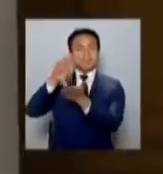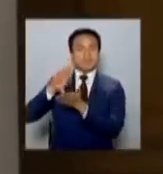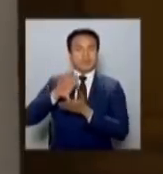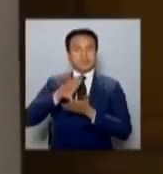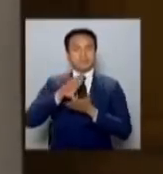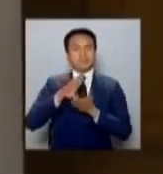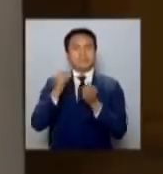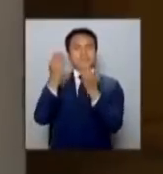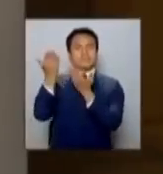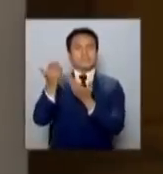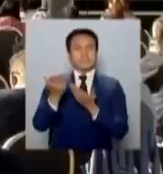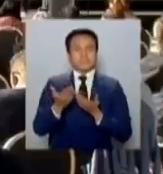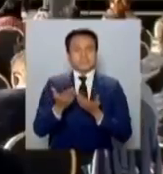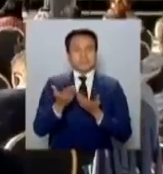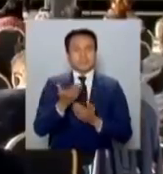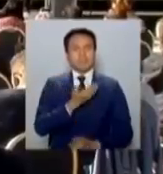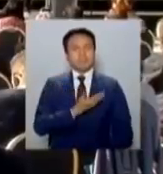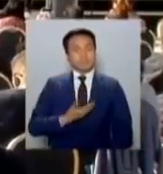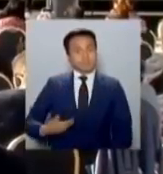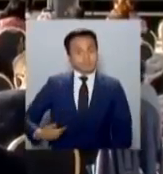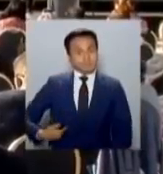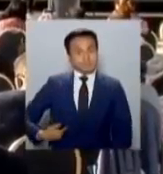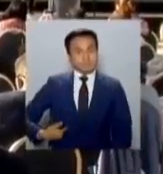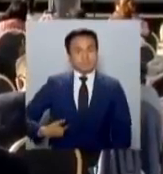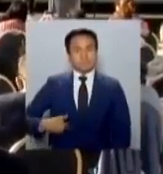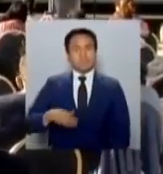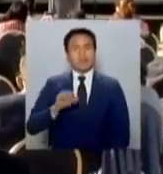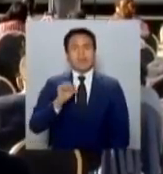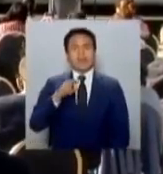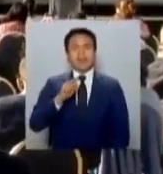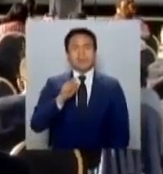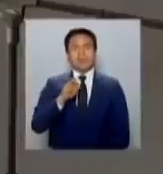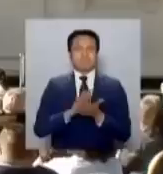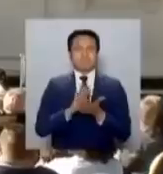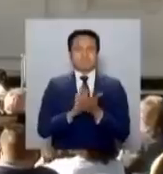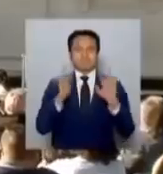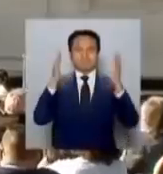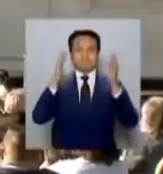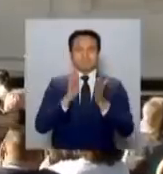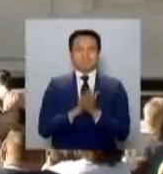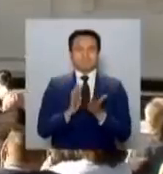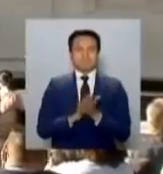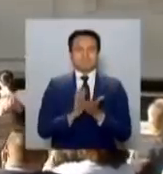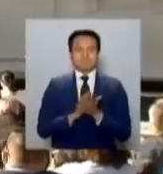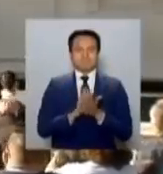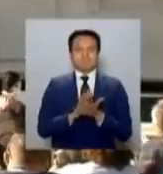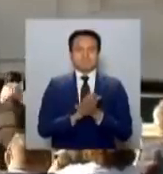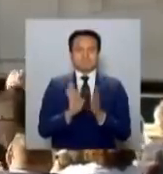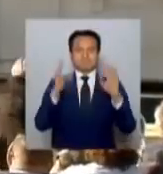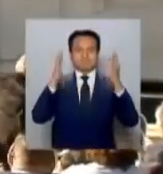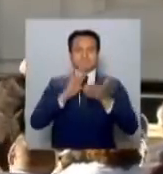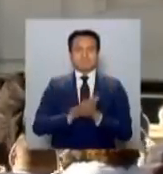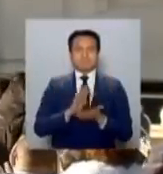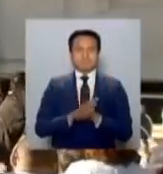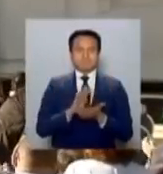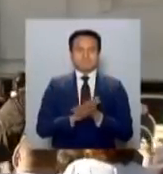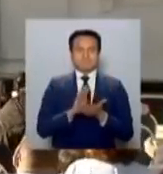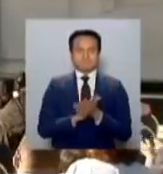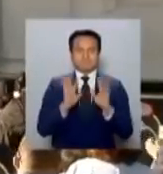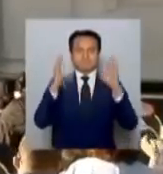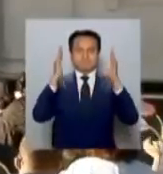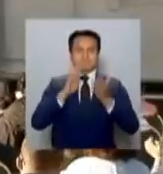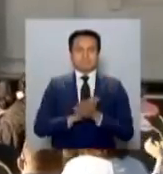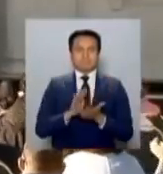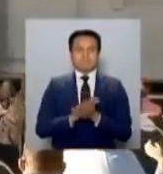no lo va a apoyar el presidente Boric, pero evidentemente eso no es una decisión que dependa solamente del Ejecutivo, esperamos también que los parlamentarios podamos dialogar,